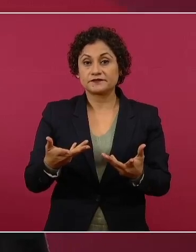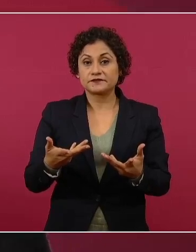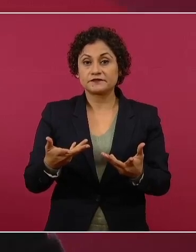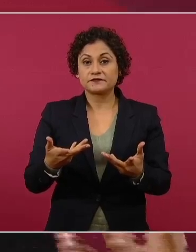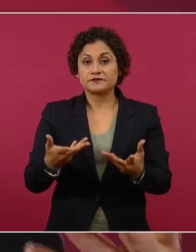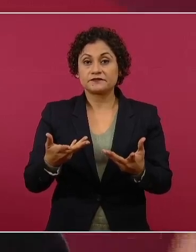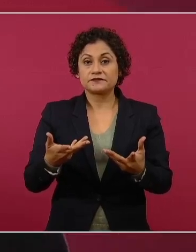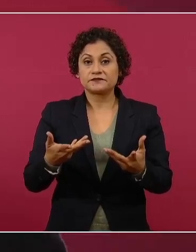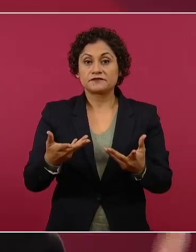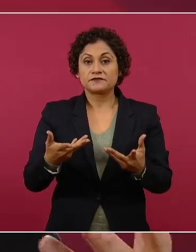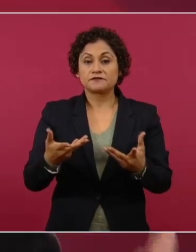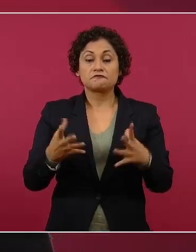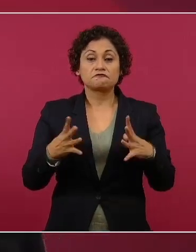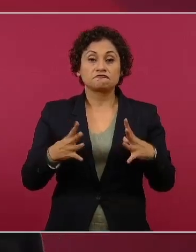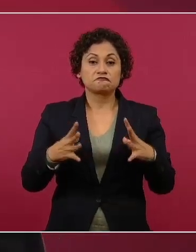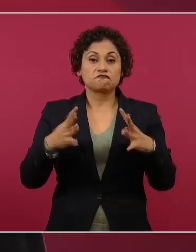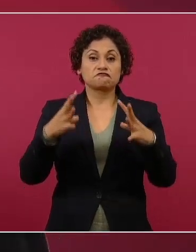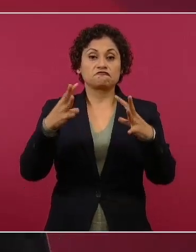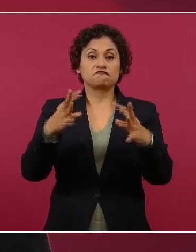las logias,